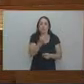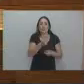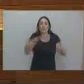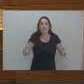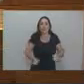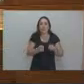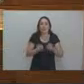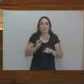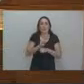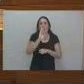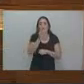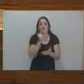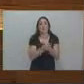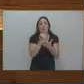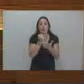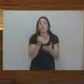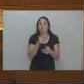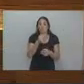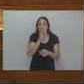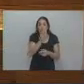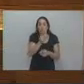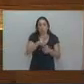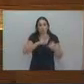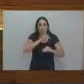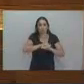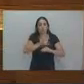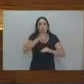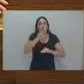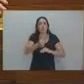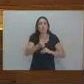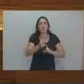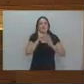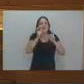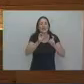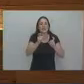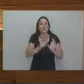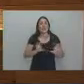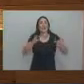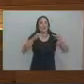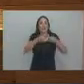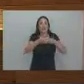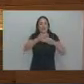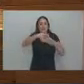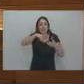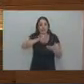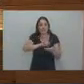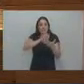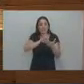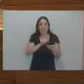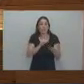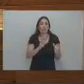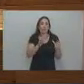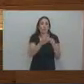entidades financieras y lo hemos hecho. Dijimos que íbamos a tratar de retransmitir las reuniones que tuviésemos con los grupos